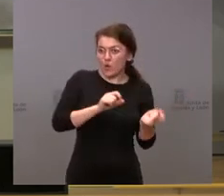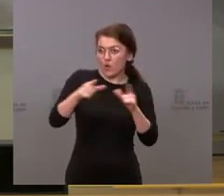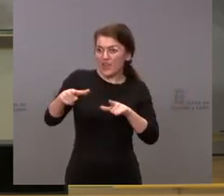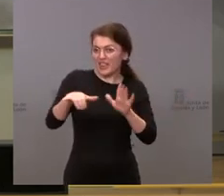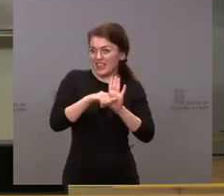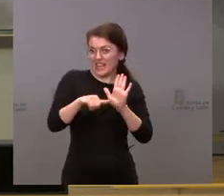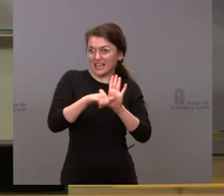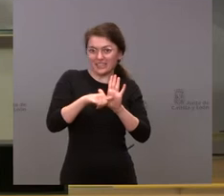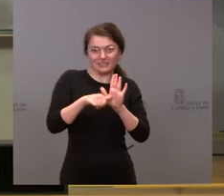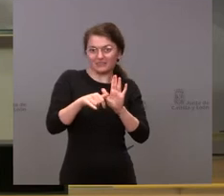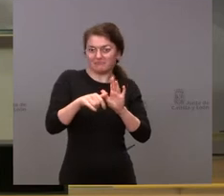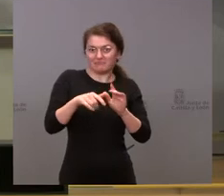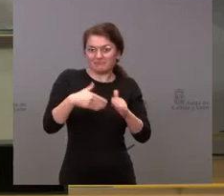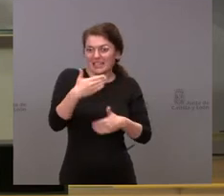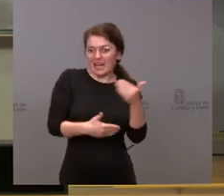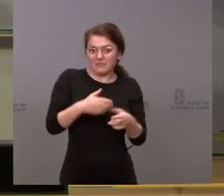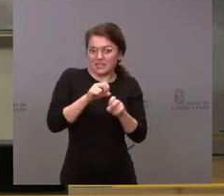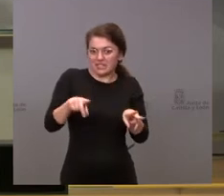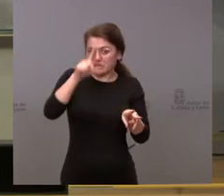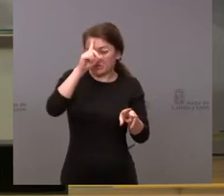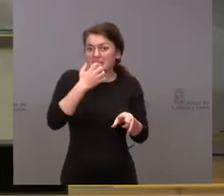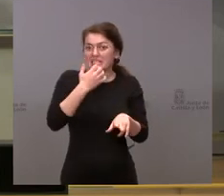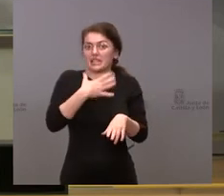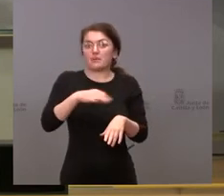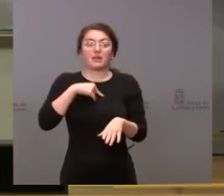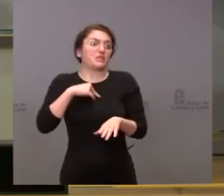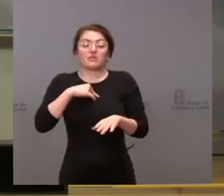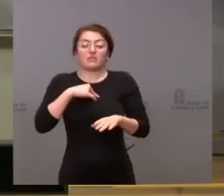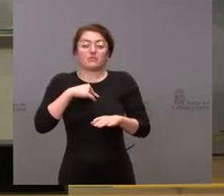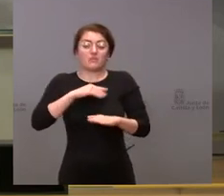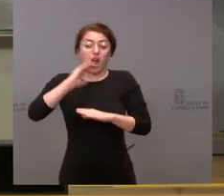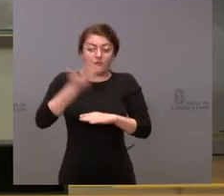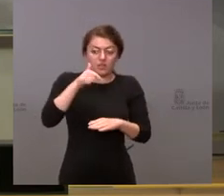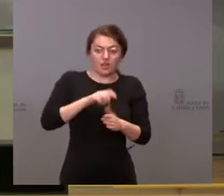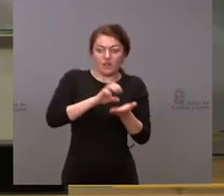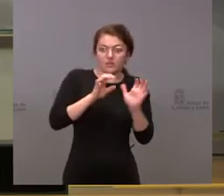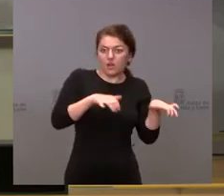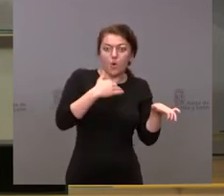ningún trámite no sé si esto puede perjudicar a la comunidad o nos puede decir algo al respecto